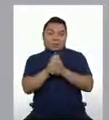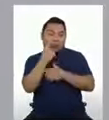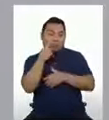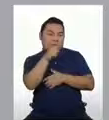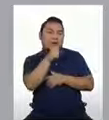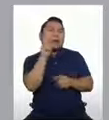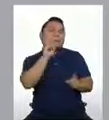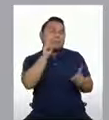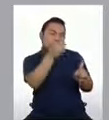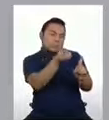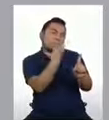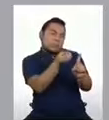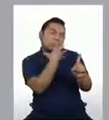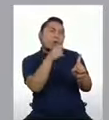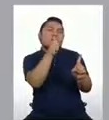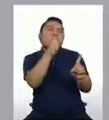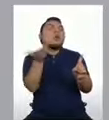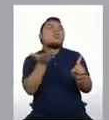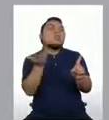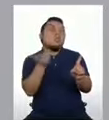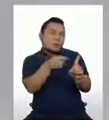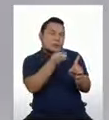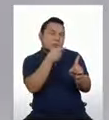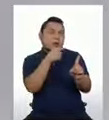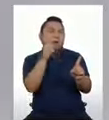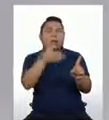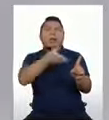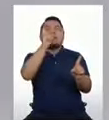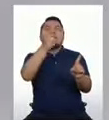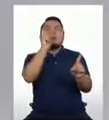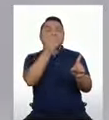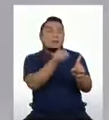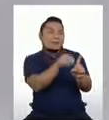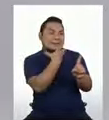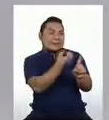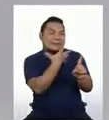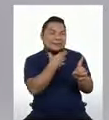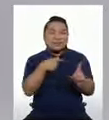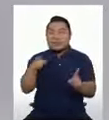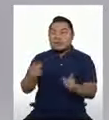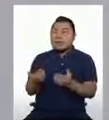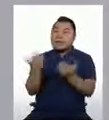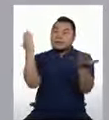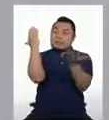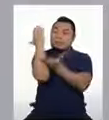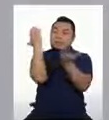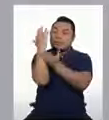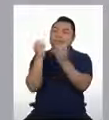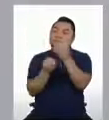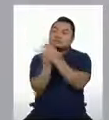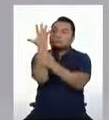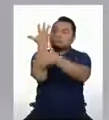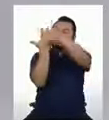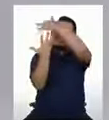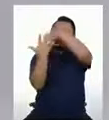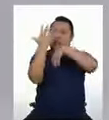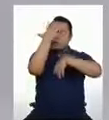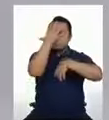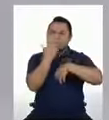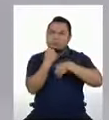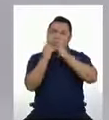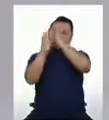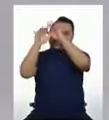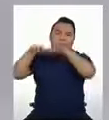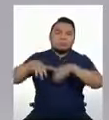hombre para que diga su secreto e intenta robar el acuario. El espíritu se enoja y rompe el acuario. De cada grupo saldrá